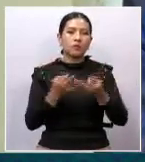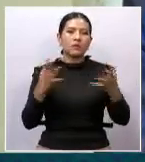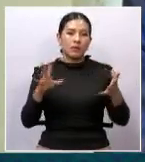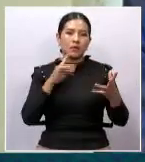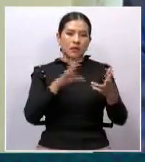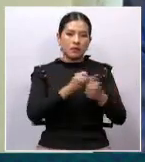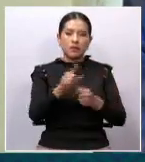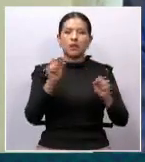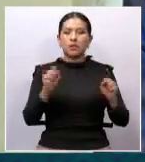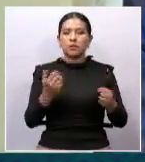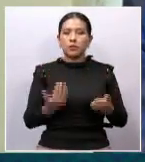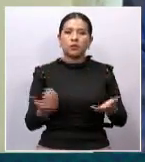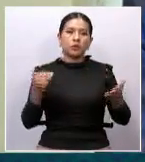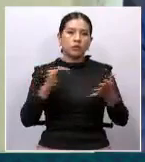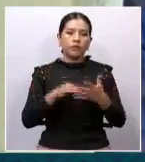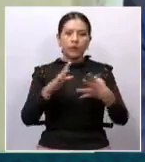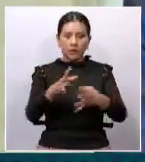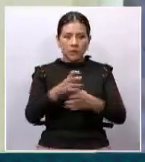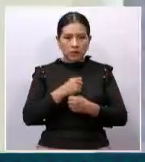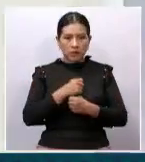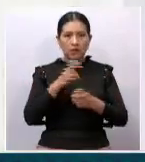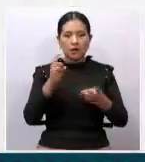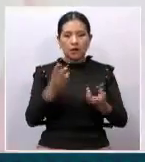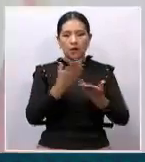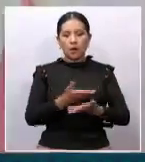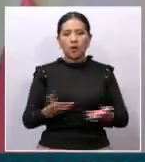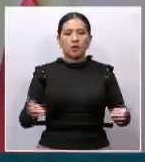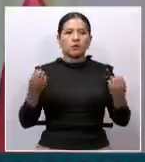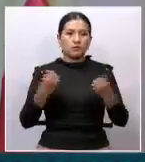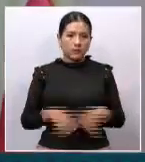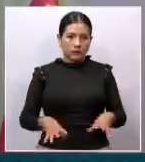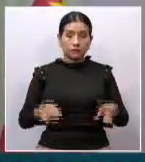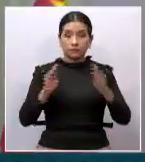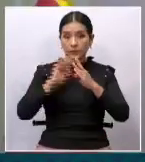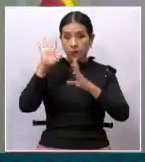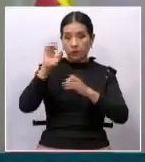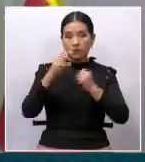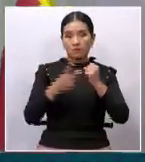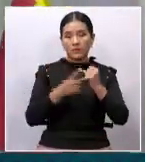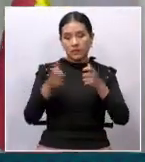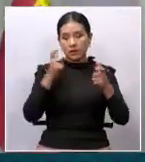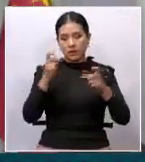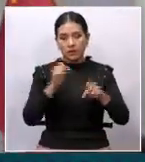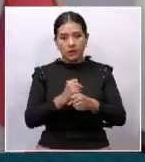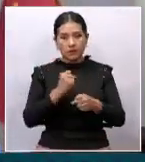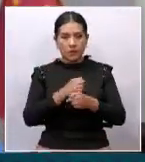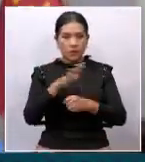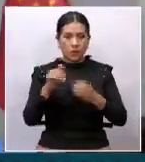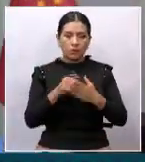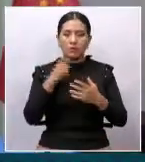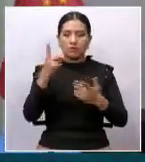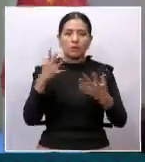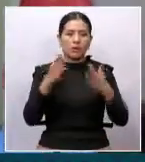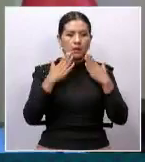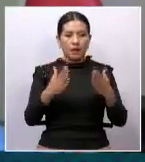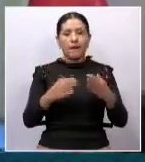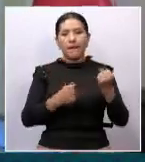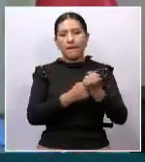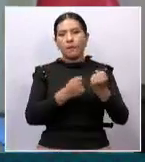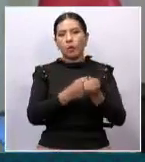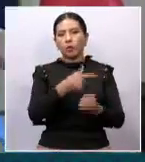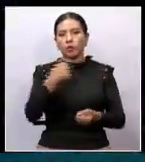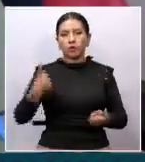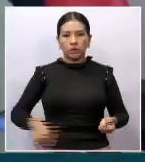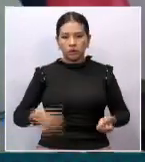puedan recuperar todo lo que han perdido. Por su parte, el vicecanciller Freddy Mamani remarcó el apoyo de China, con quienes sostuvieron